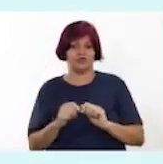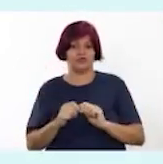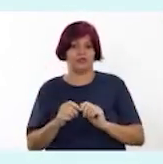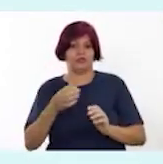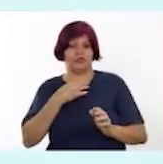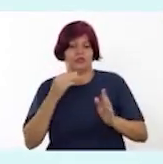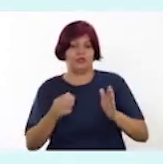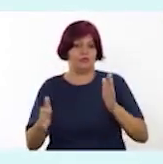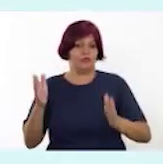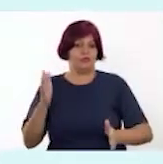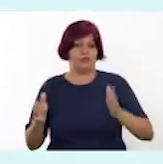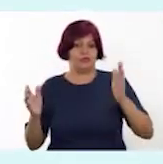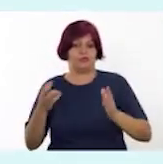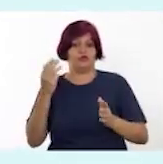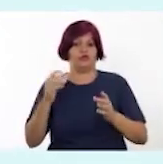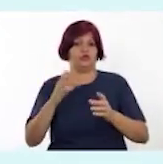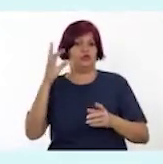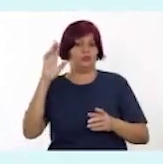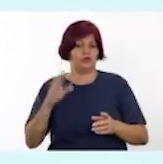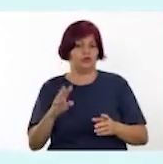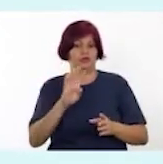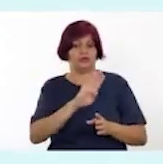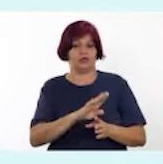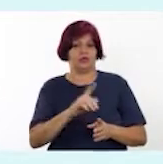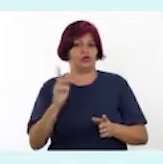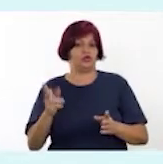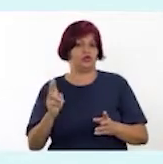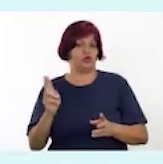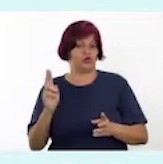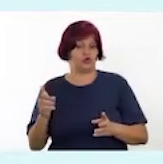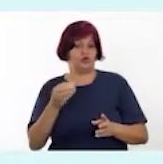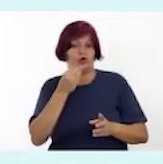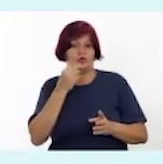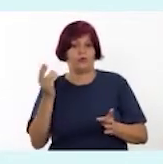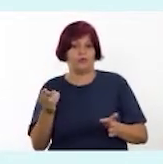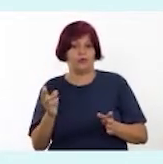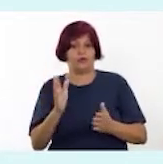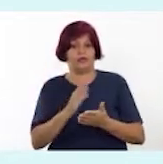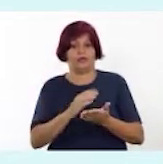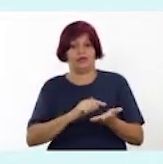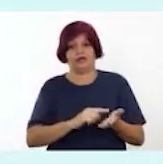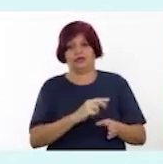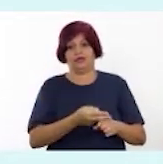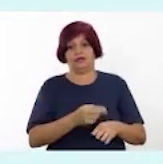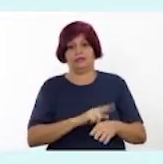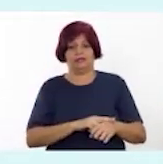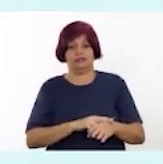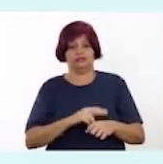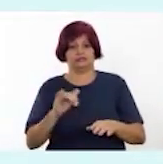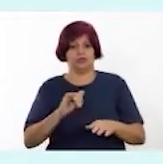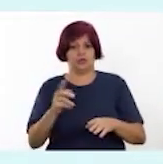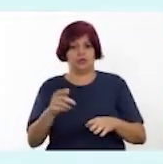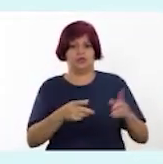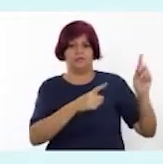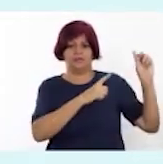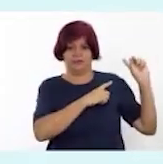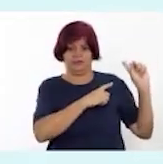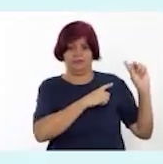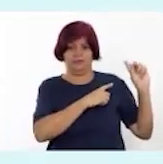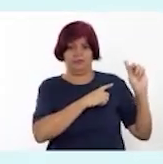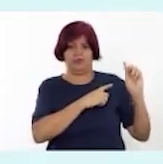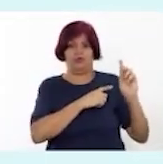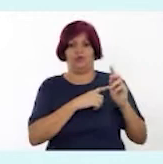intervalo de todos los números reales que están entre 4 y 12, ustedes lo pueden representar así de la manera que lo tienen en pantalla, como